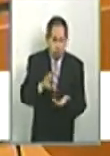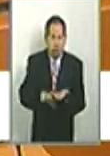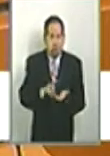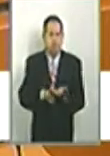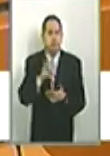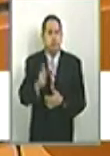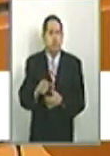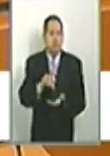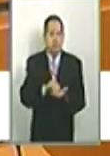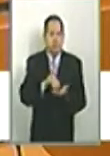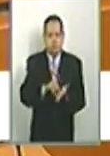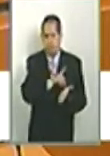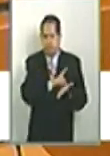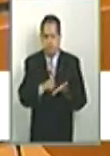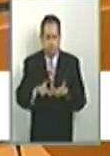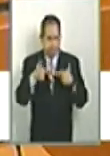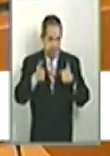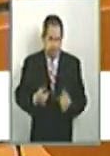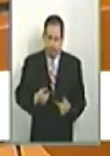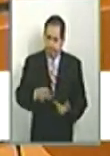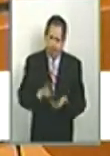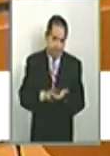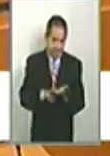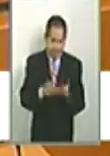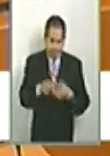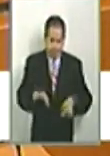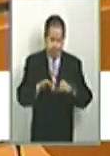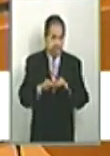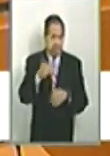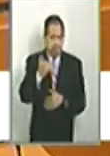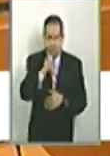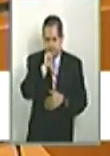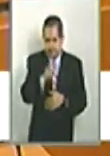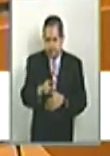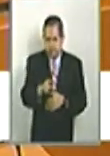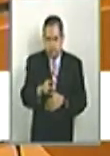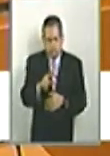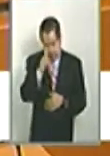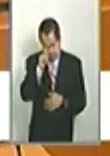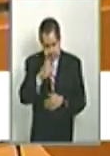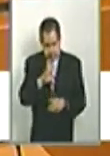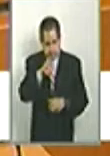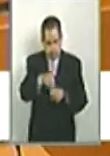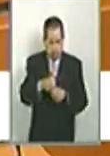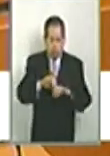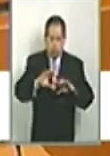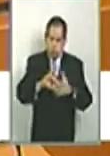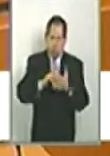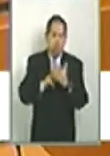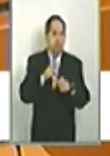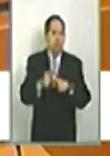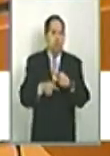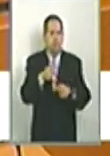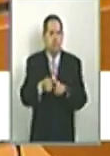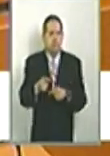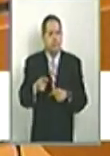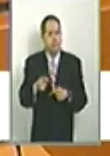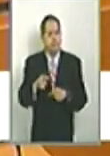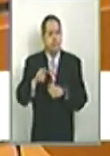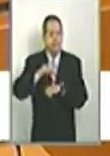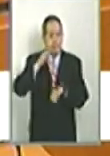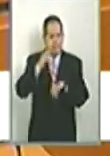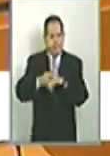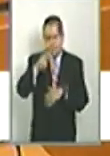los derechos humanos y la inserción y redefinición del papel